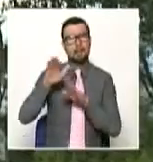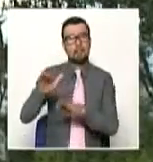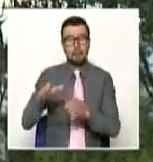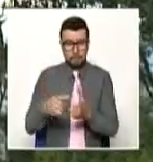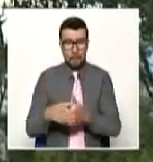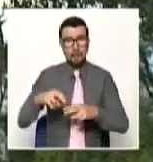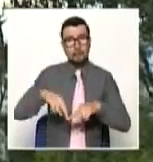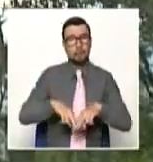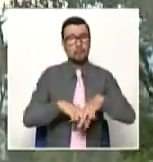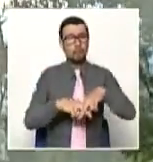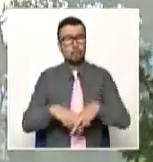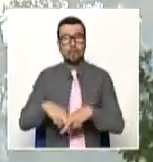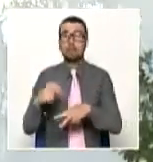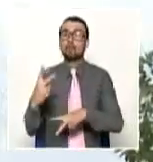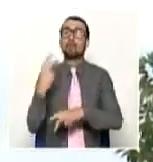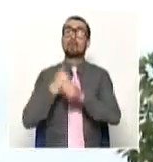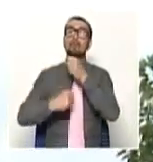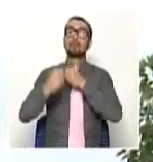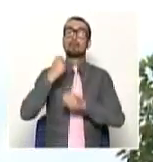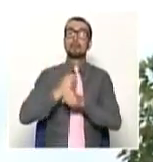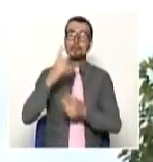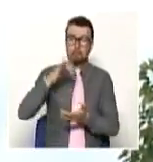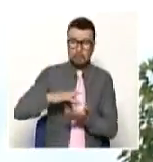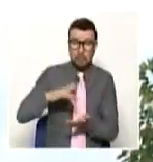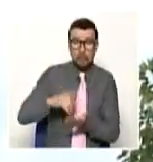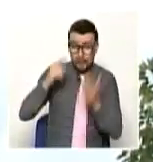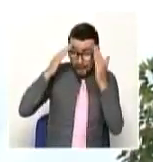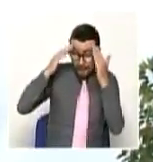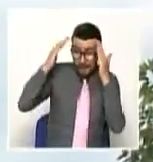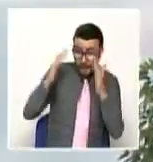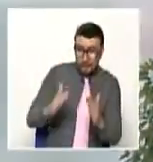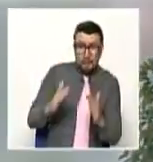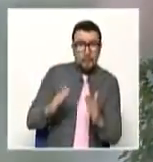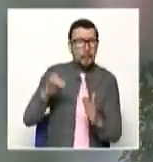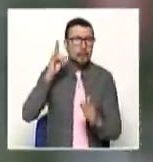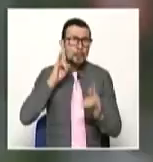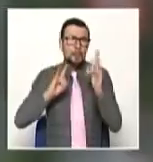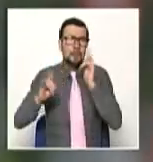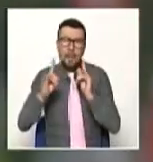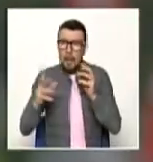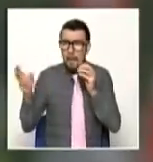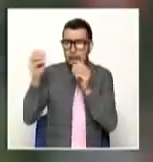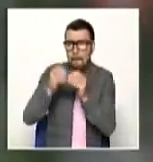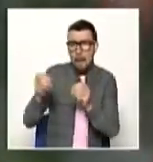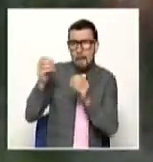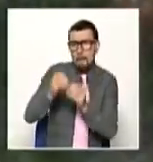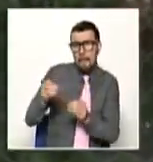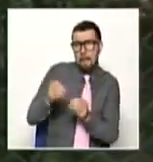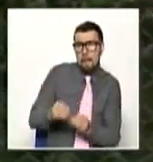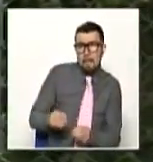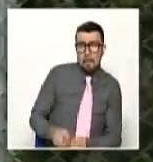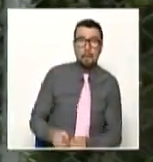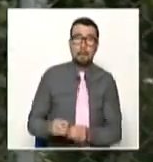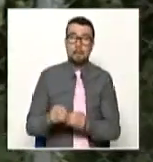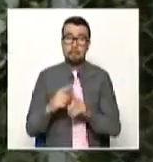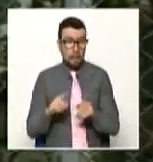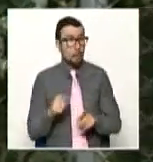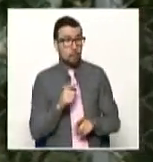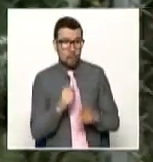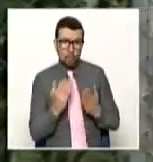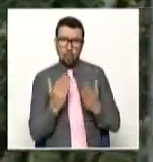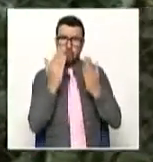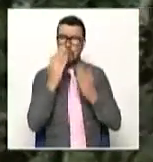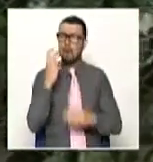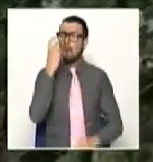desde hace 2 años ha enfocado su carrera en realizar adaptaciones musicales de diferentes cantantes, pero gracias a su formación en